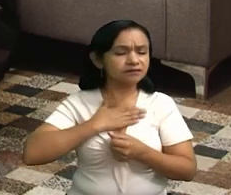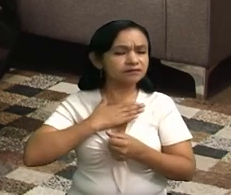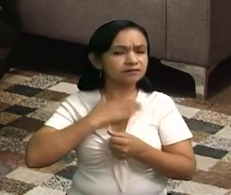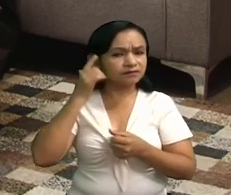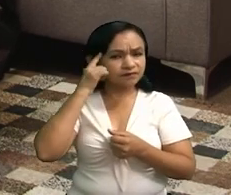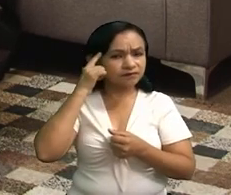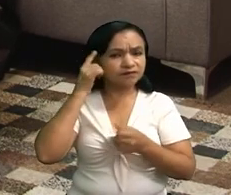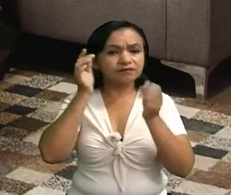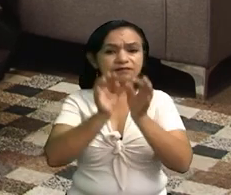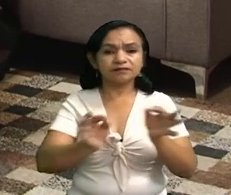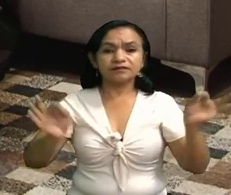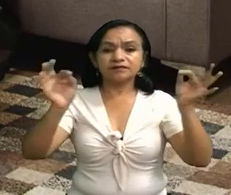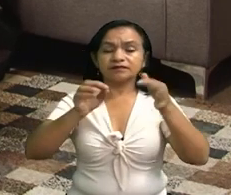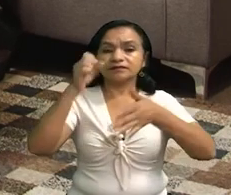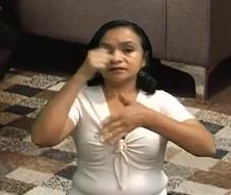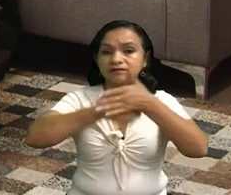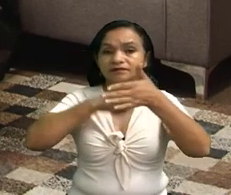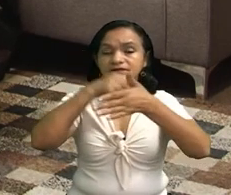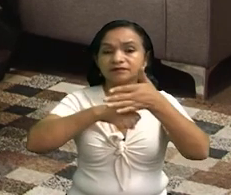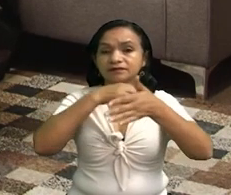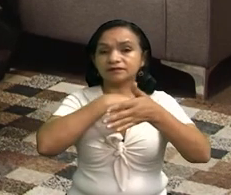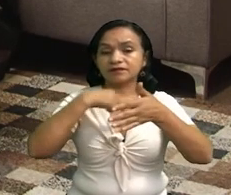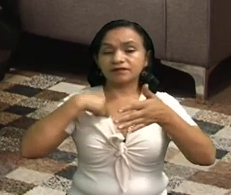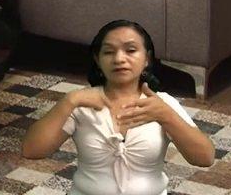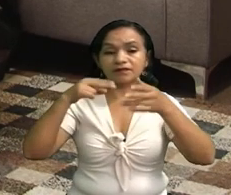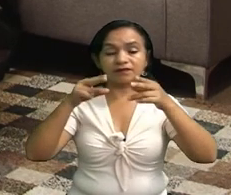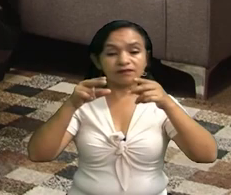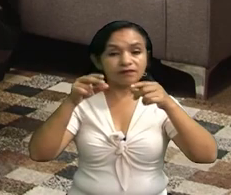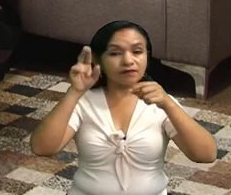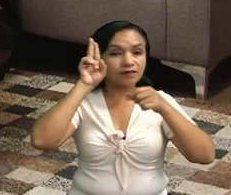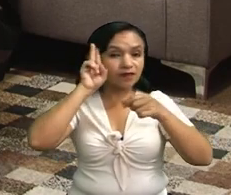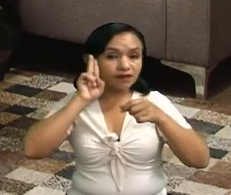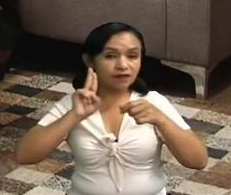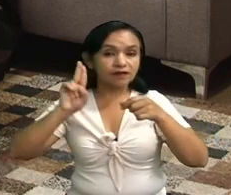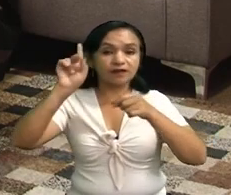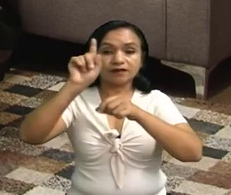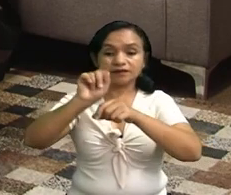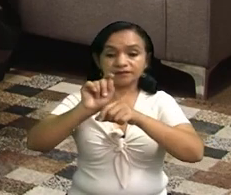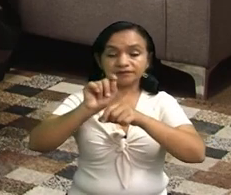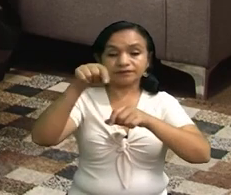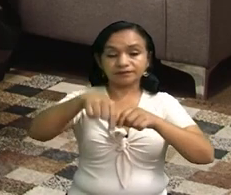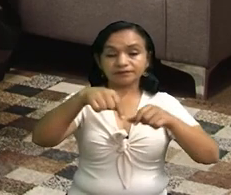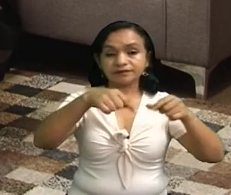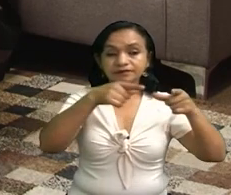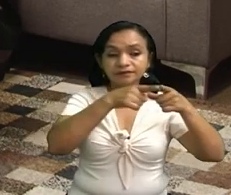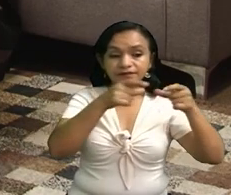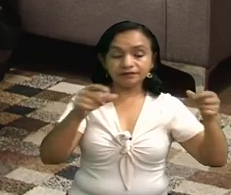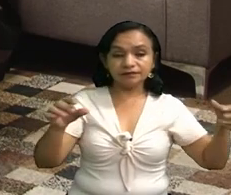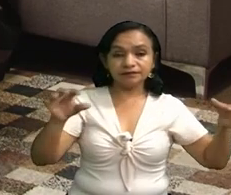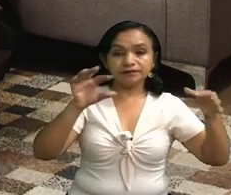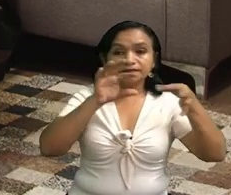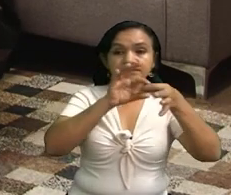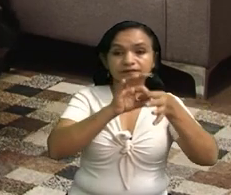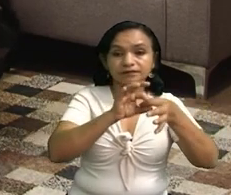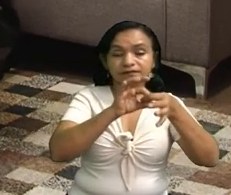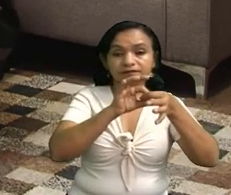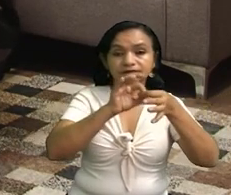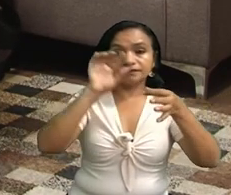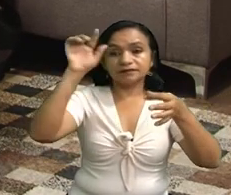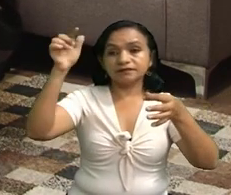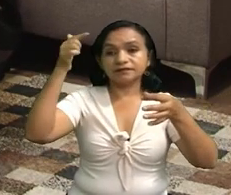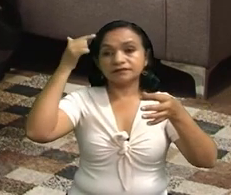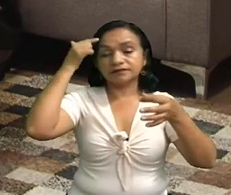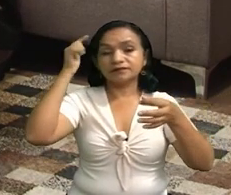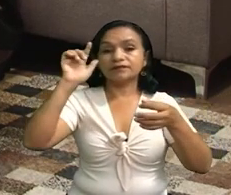importante los esfuerzos que se están haciendo en la UNAM Managua, porque estos son esfuerzos de conjunto del máximo órgano de gobierno de